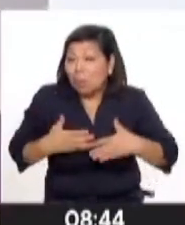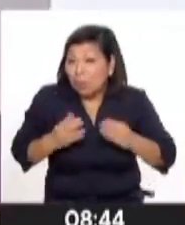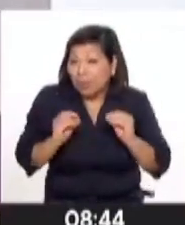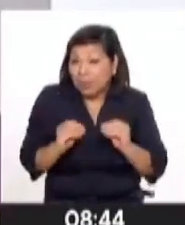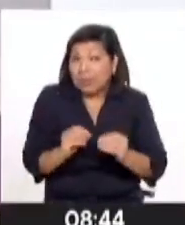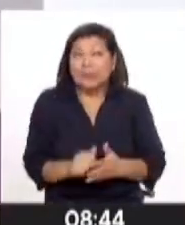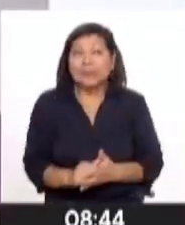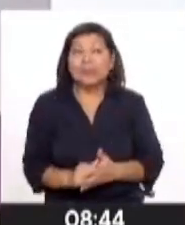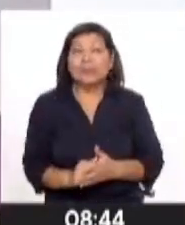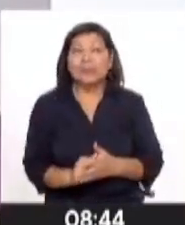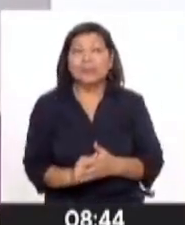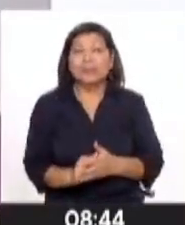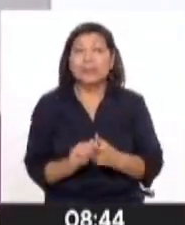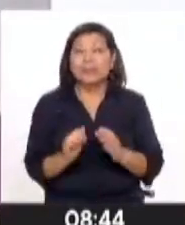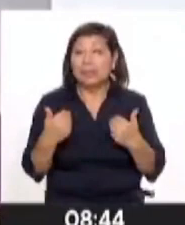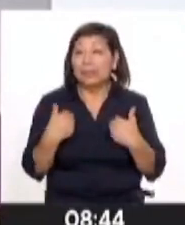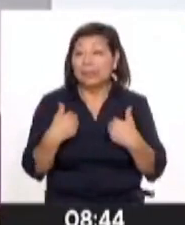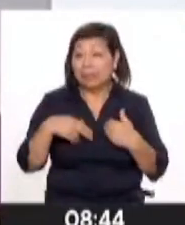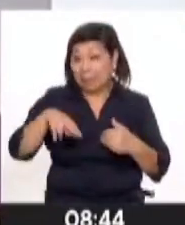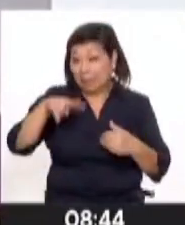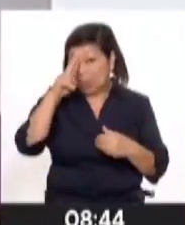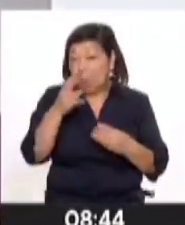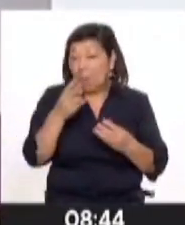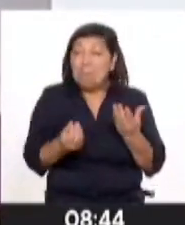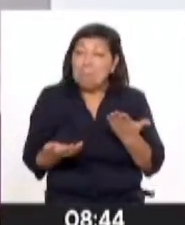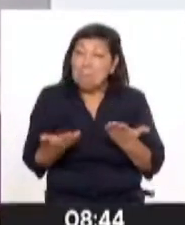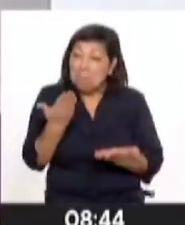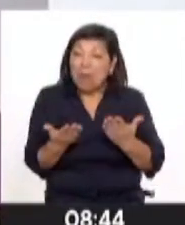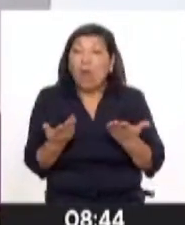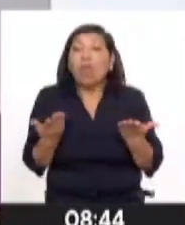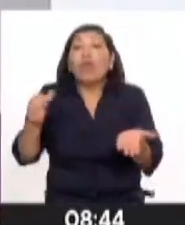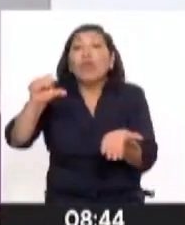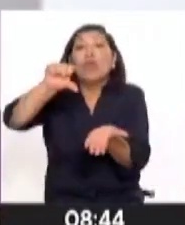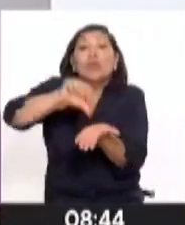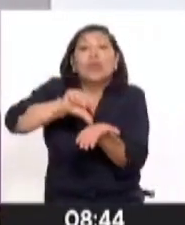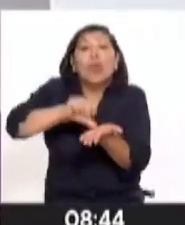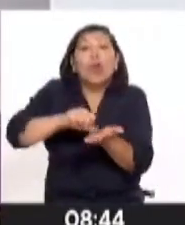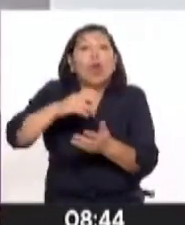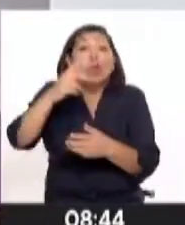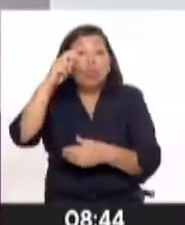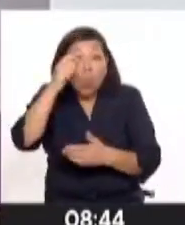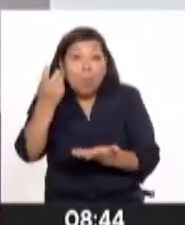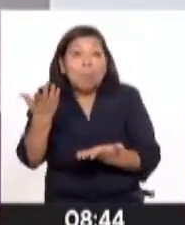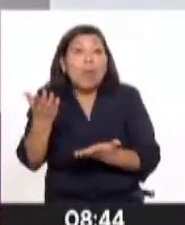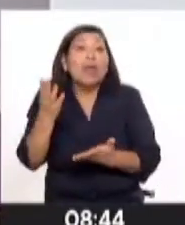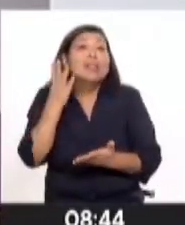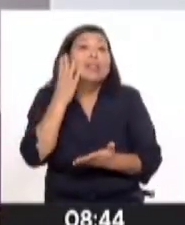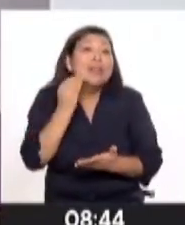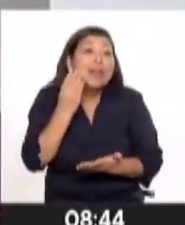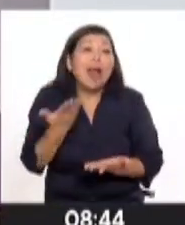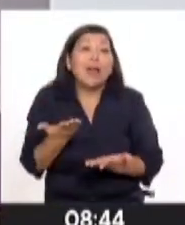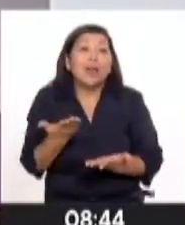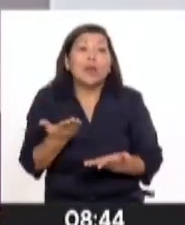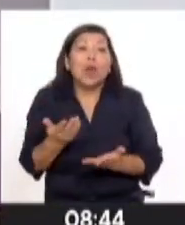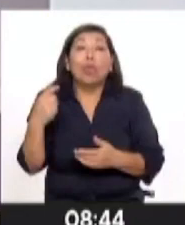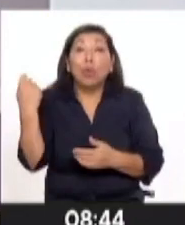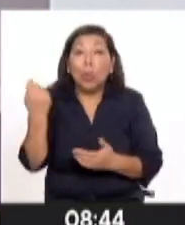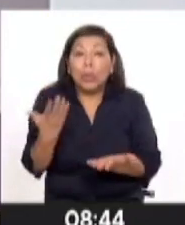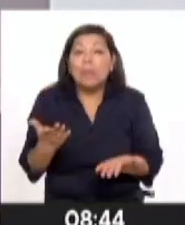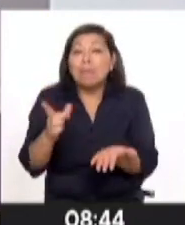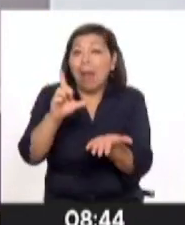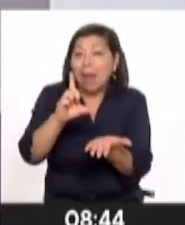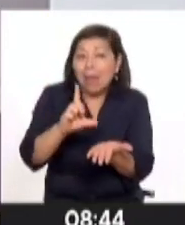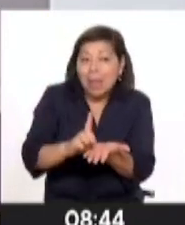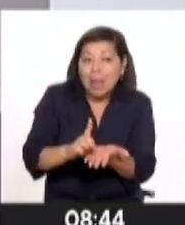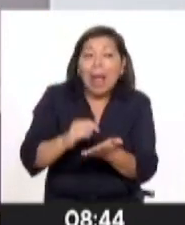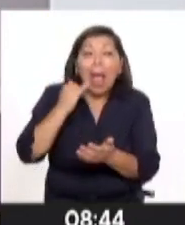con la... Aquí está. Aquí tenemos el Perú, para que más o menos nos ubiquemos. Tumbes, Piura, Chiclayo, por aquí está Trujillo, aquí está Lima,